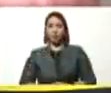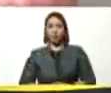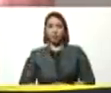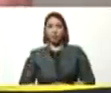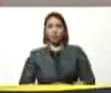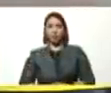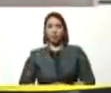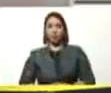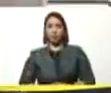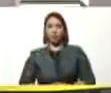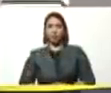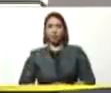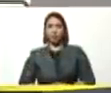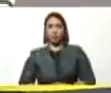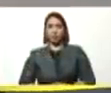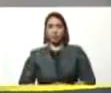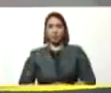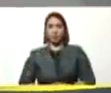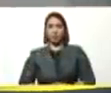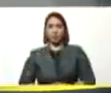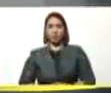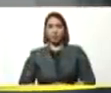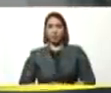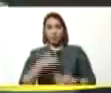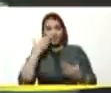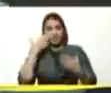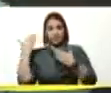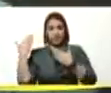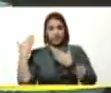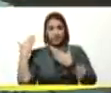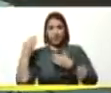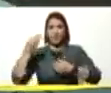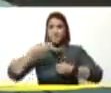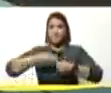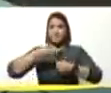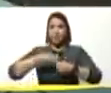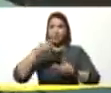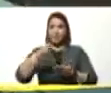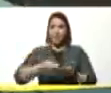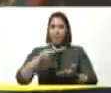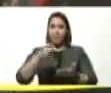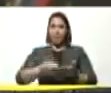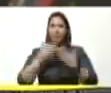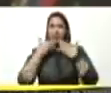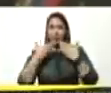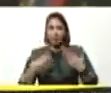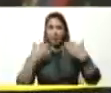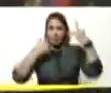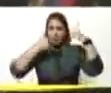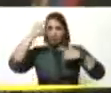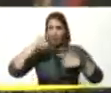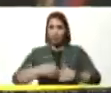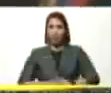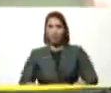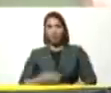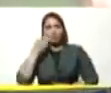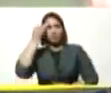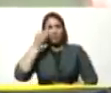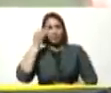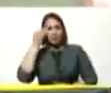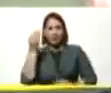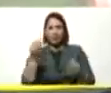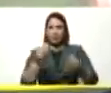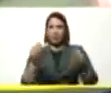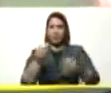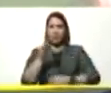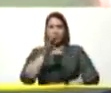poseedores de su apartamento. Esto es Petro Inmobiliario. Gracias, comandante Chávez, por pensar siempre en la